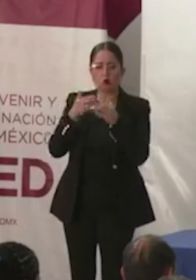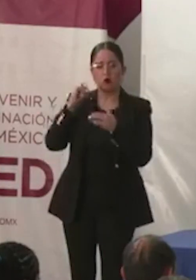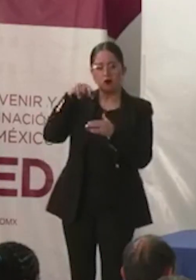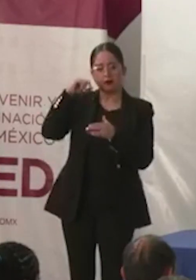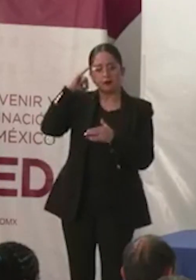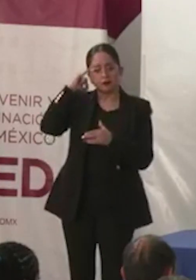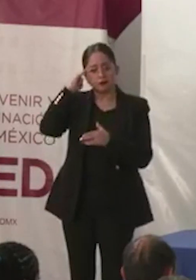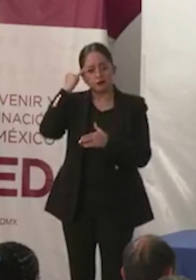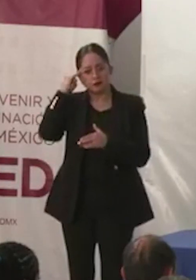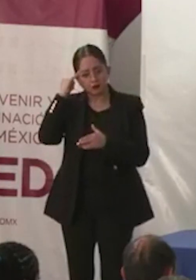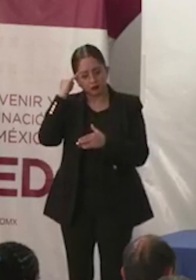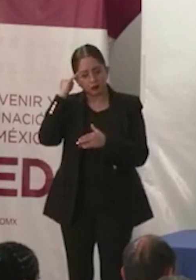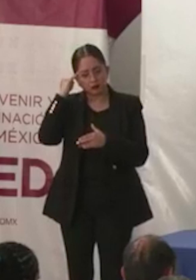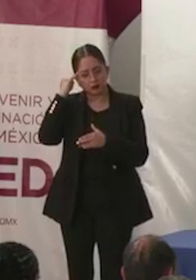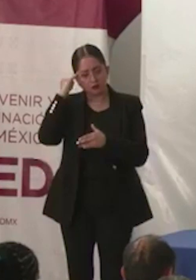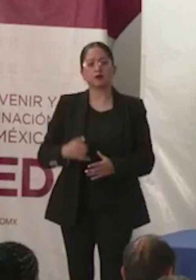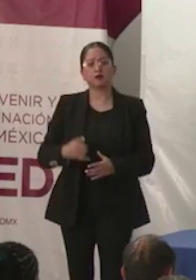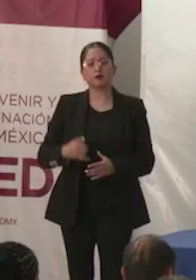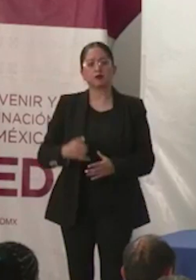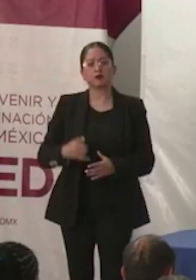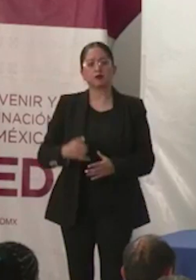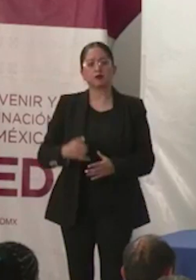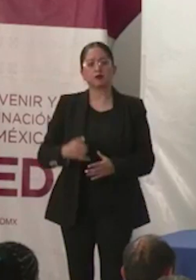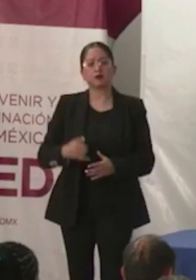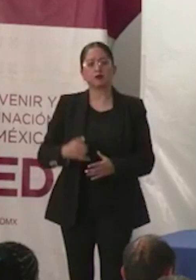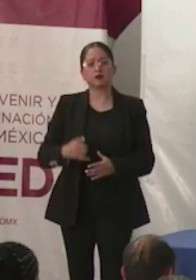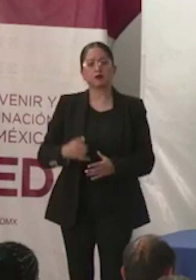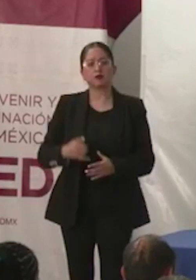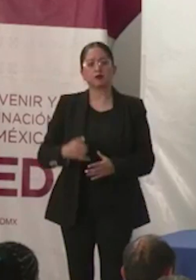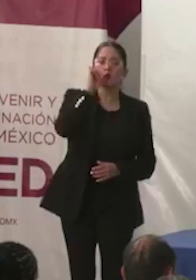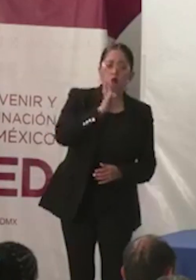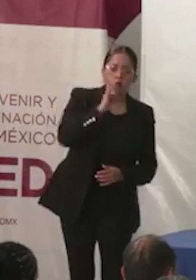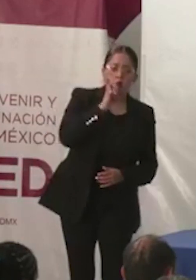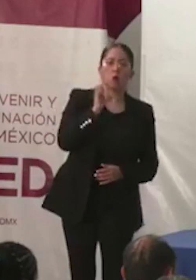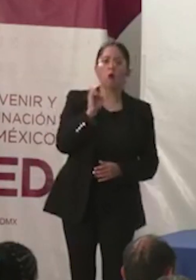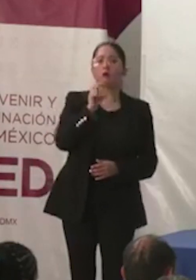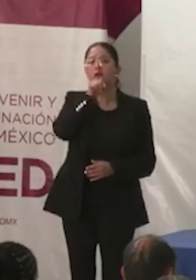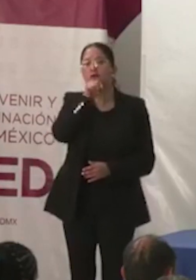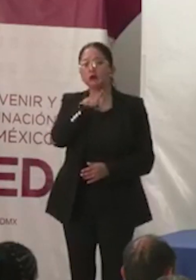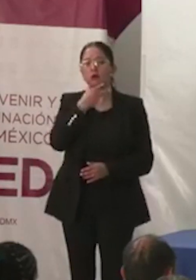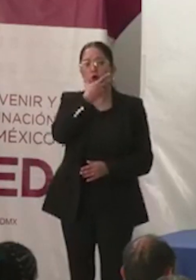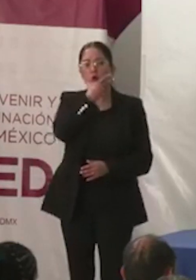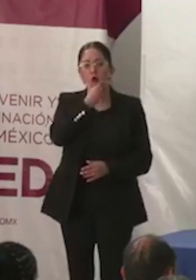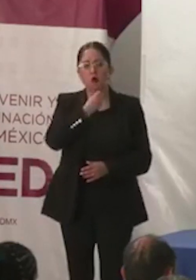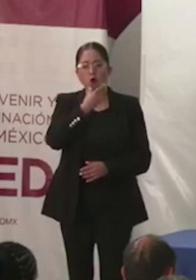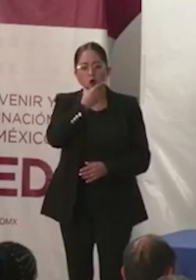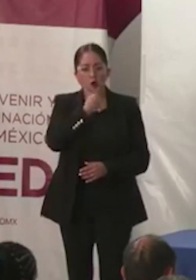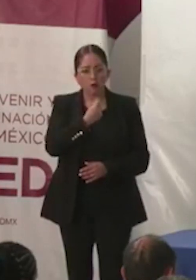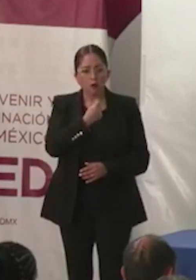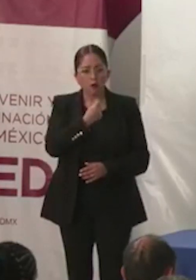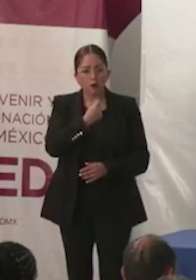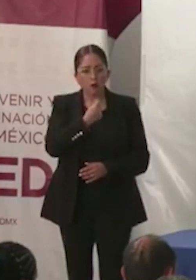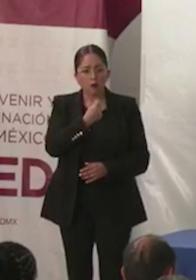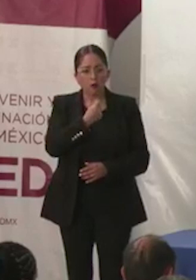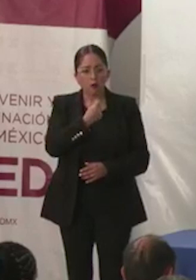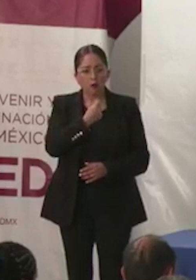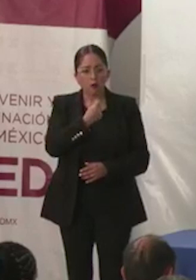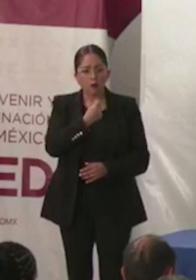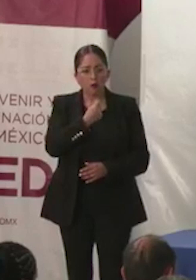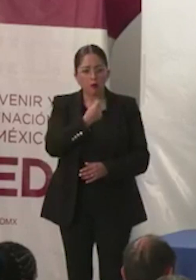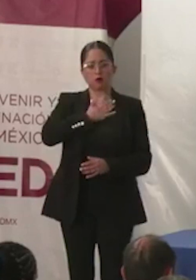como mujeres como hombres este tenemos este el derecho